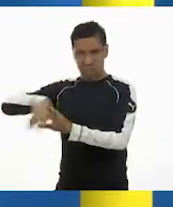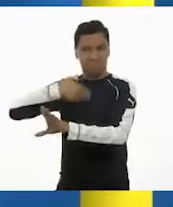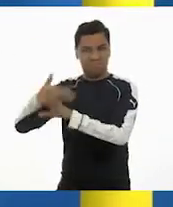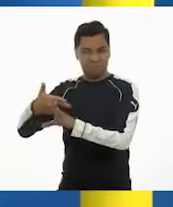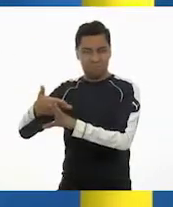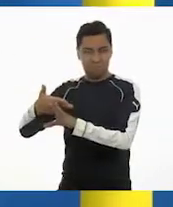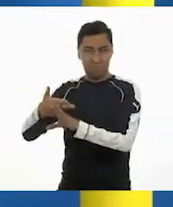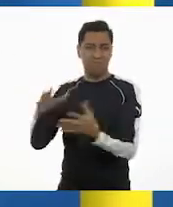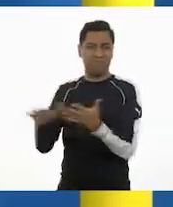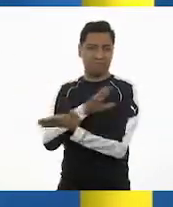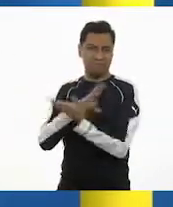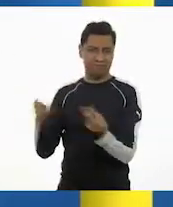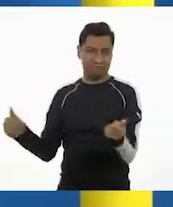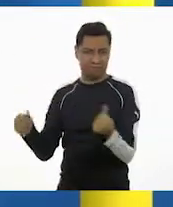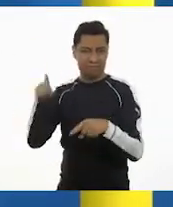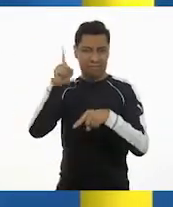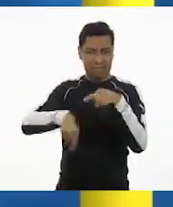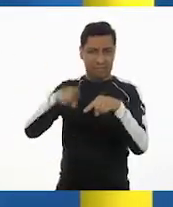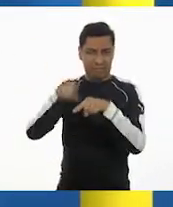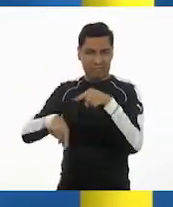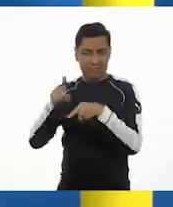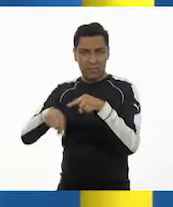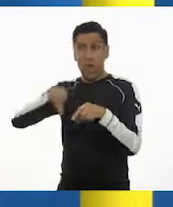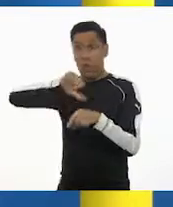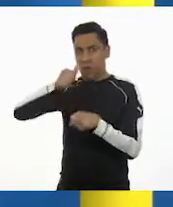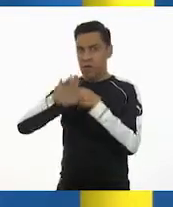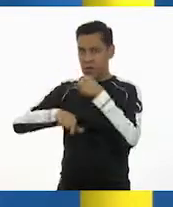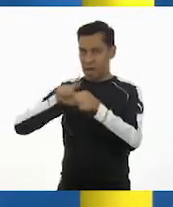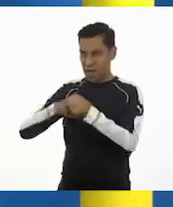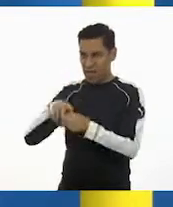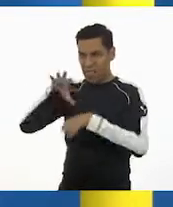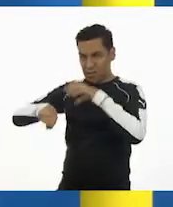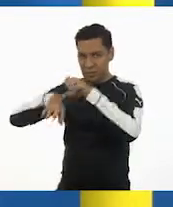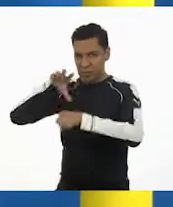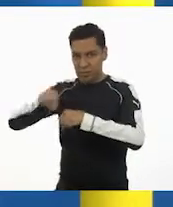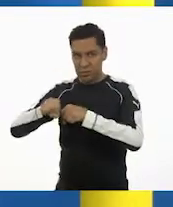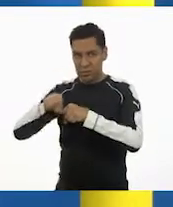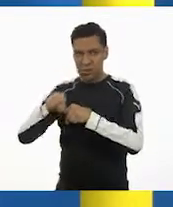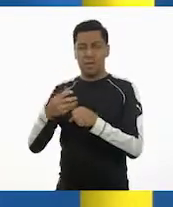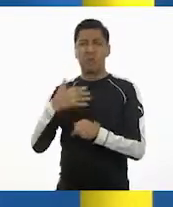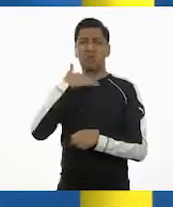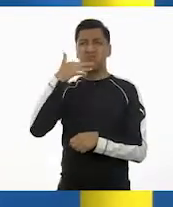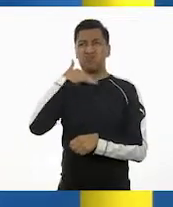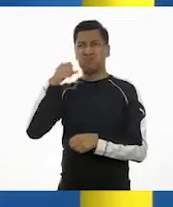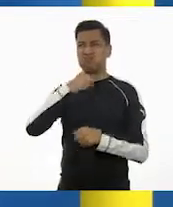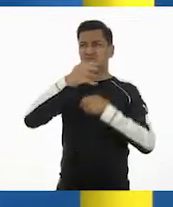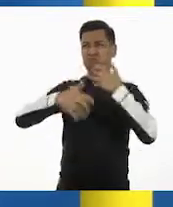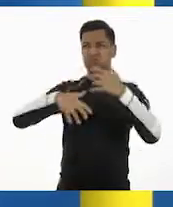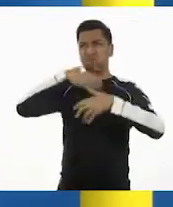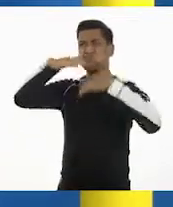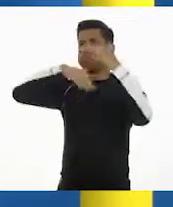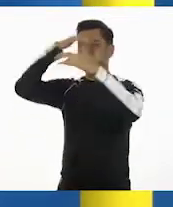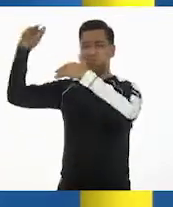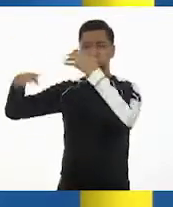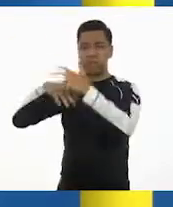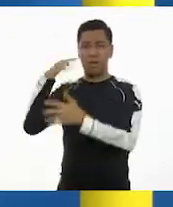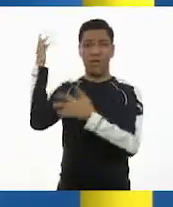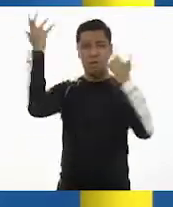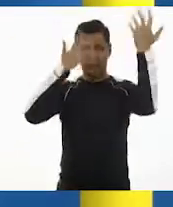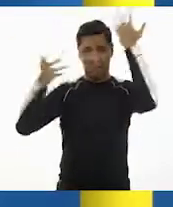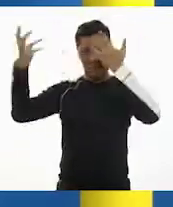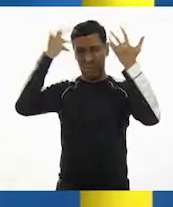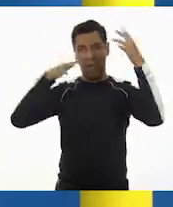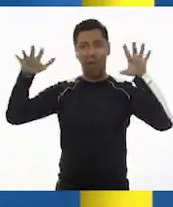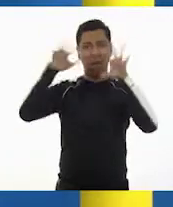sobreexplotación, las especies invasoras, la contaminación y el cambio climático. Y me gustaría compartir con ustedes